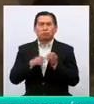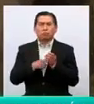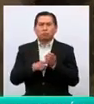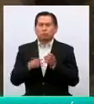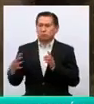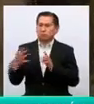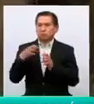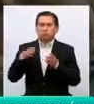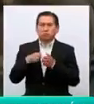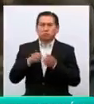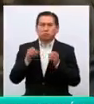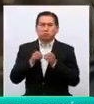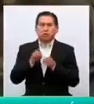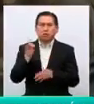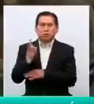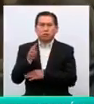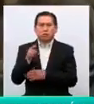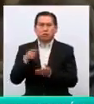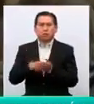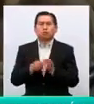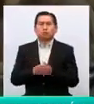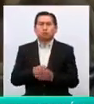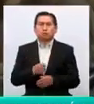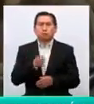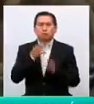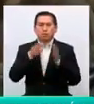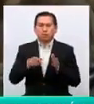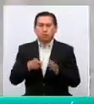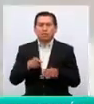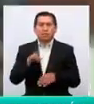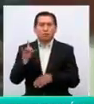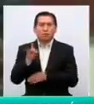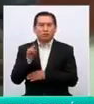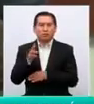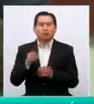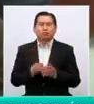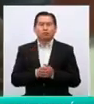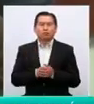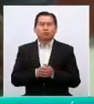intento de amedrentamiento contra Bolivia TV y el periodista de nuestra casa televisiva.